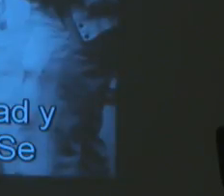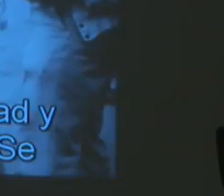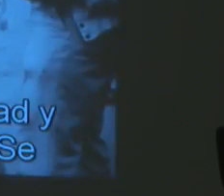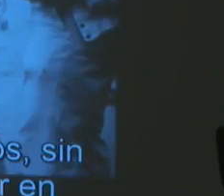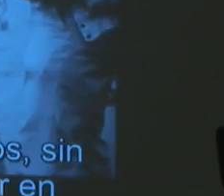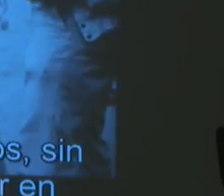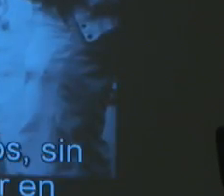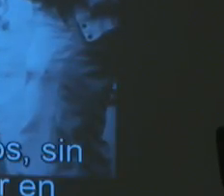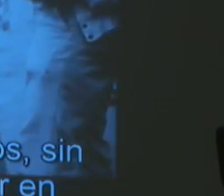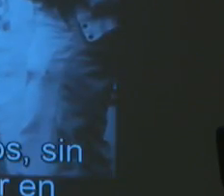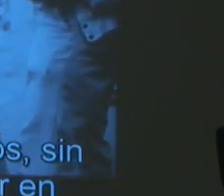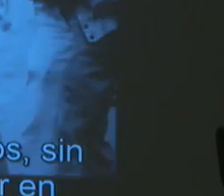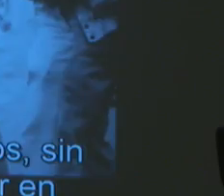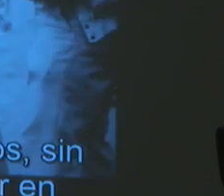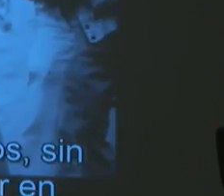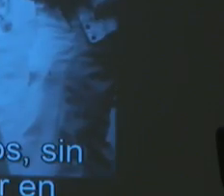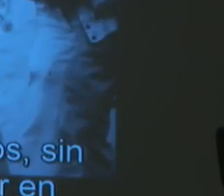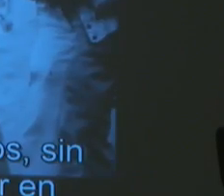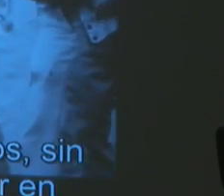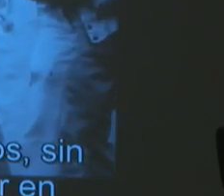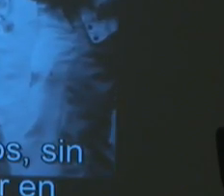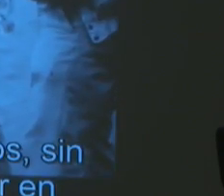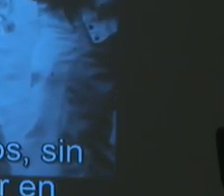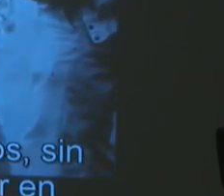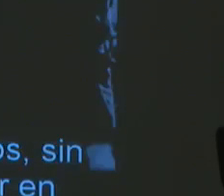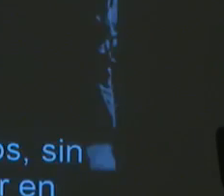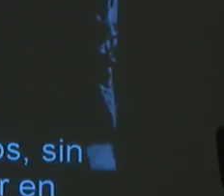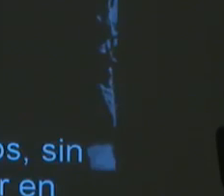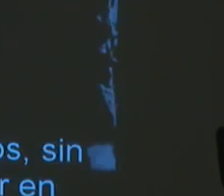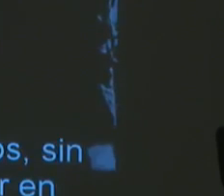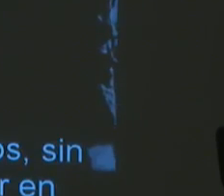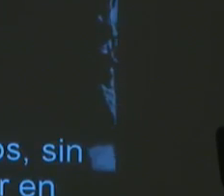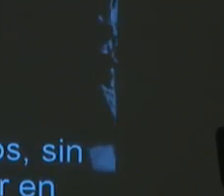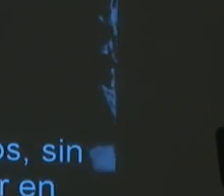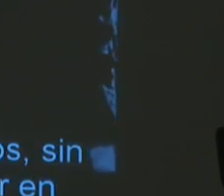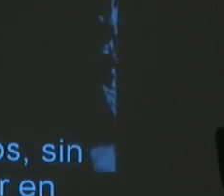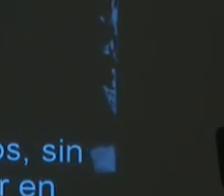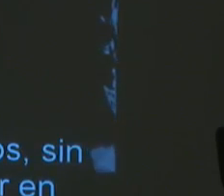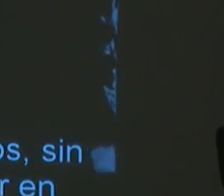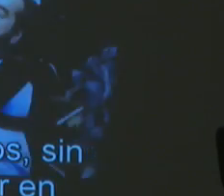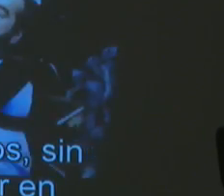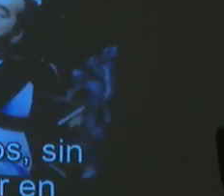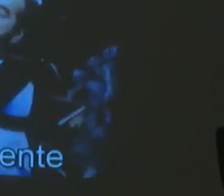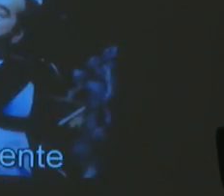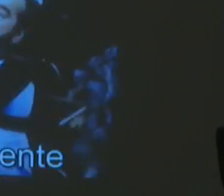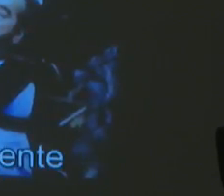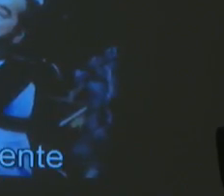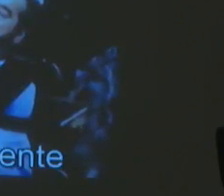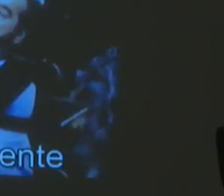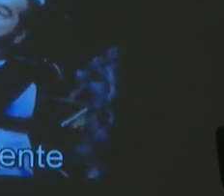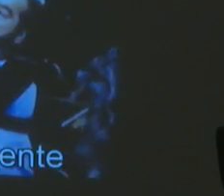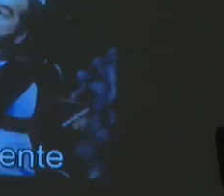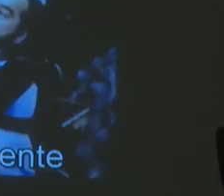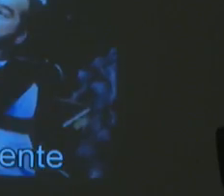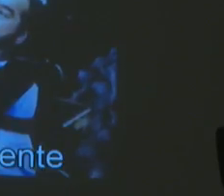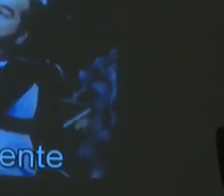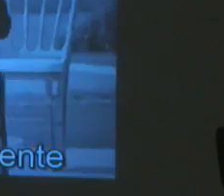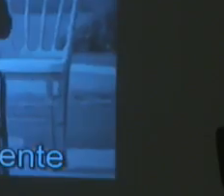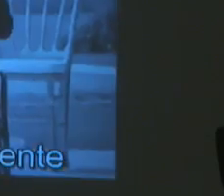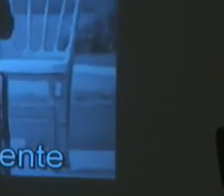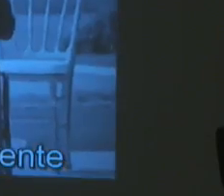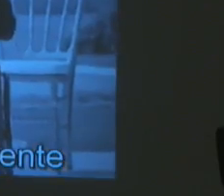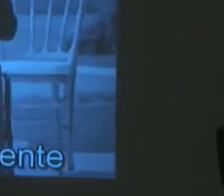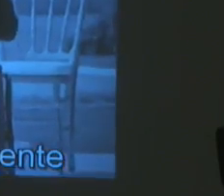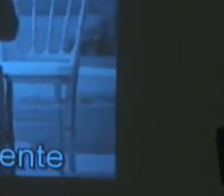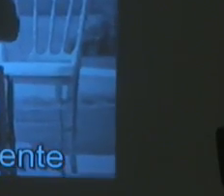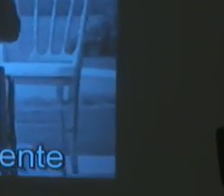vidas ellos mismos se empezó a usar la consigna nada sobre nosotros sin nosotros y así se empezó a participar en el proceso de diseñar